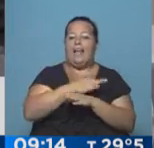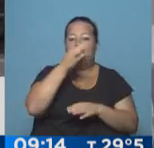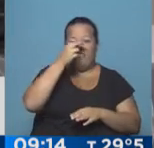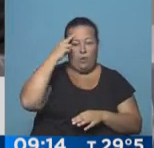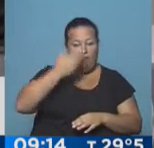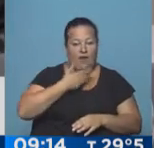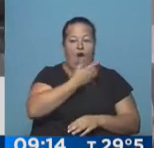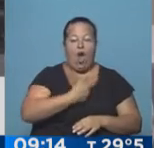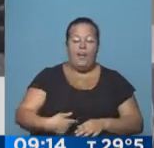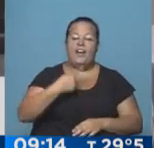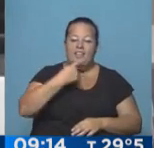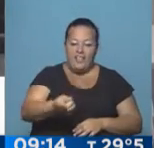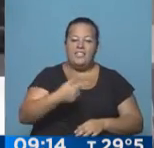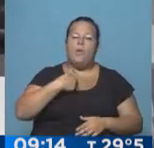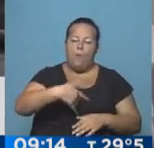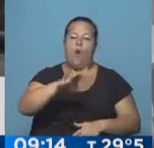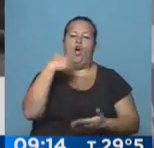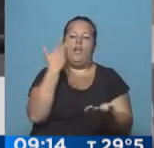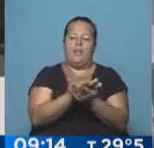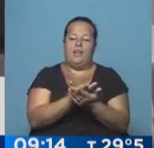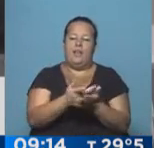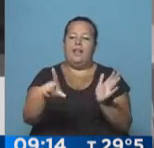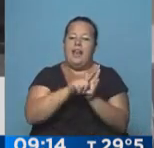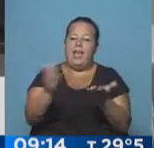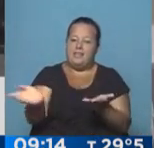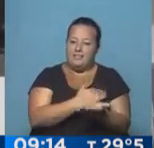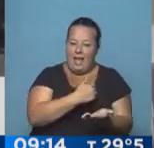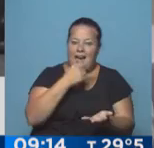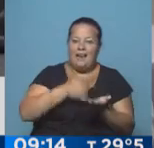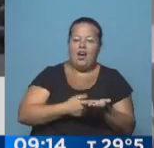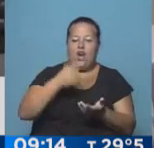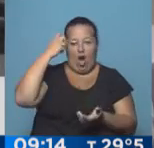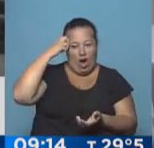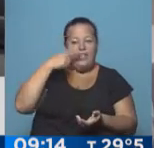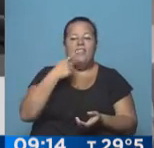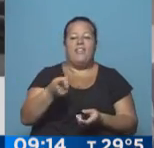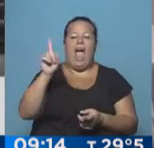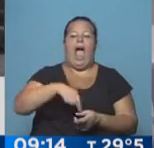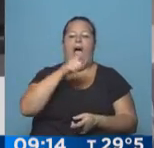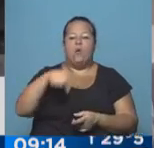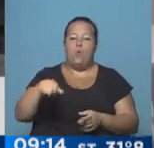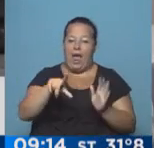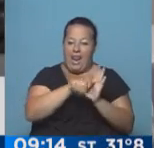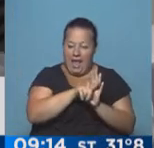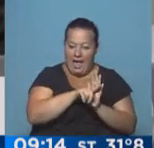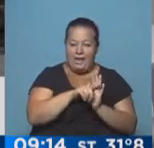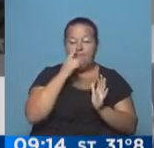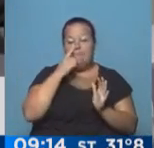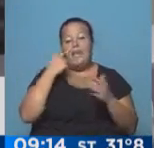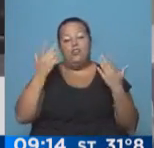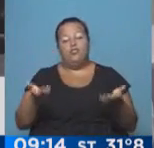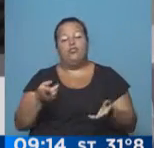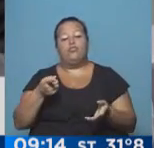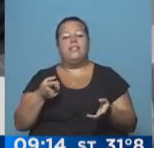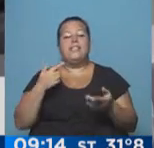el goya saco las dos decisiones del congreso de anular estas leyes con lo cual